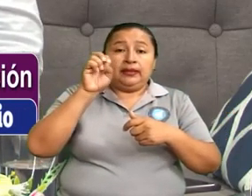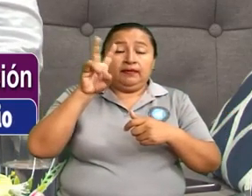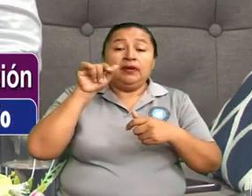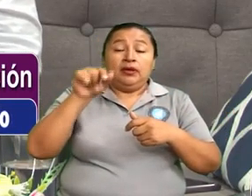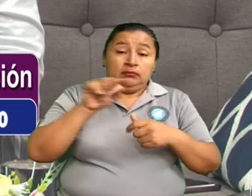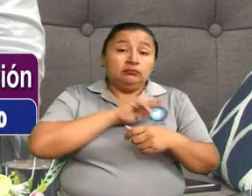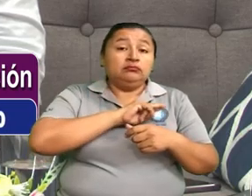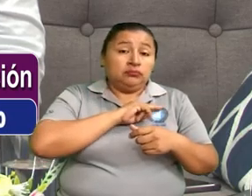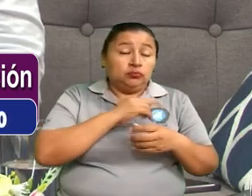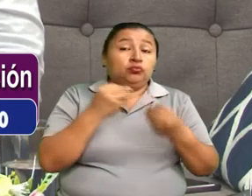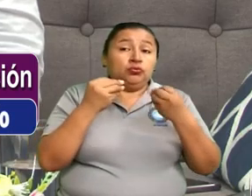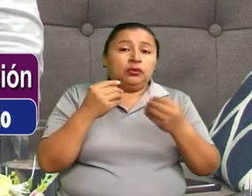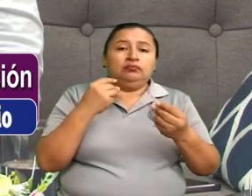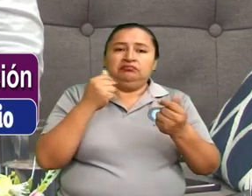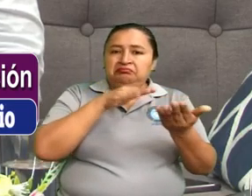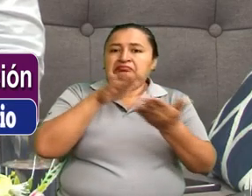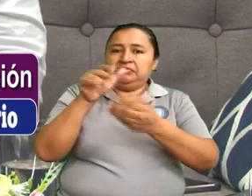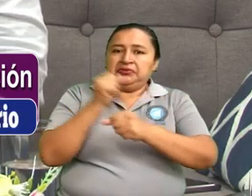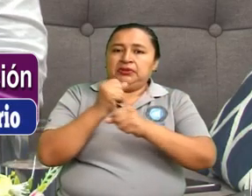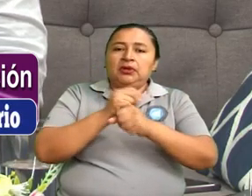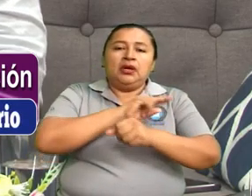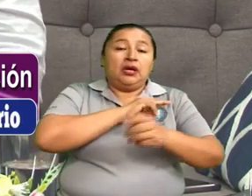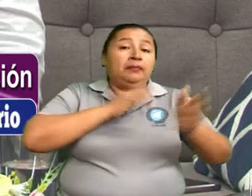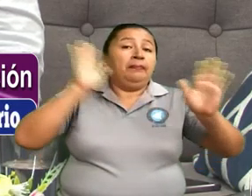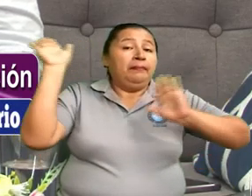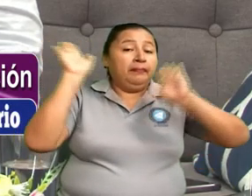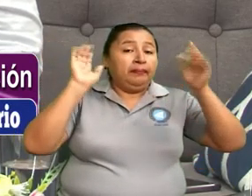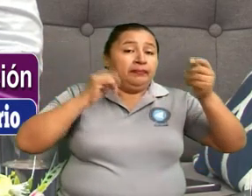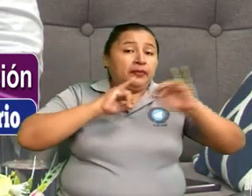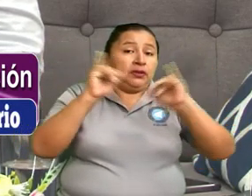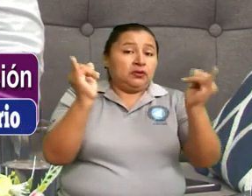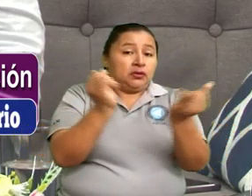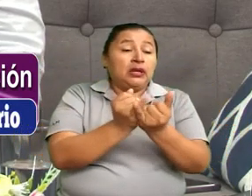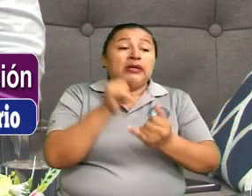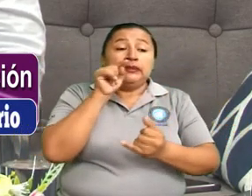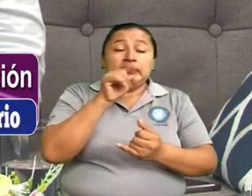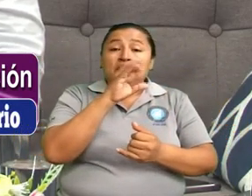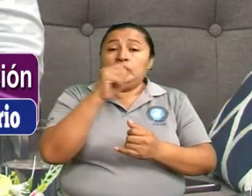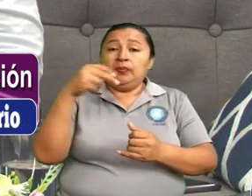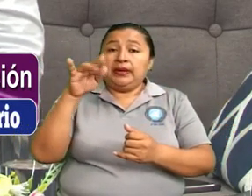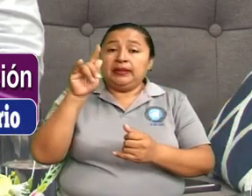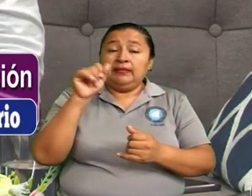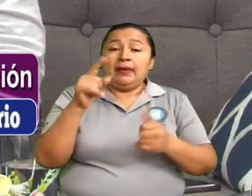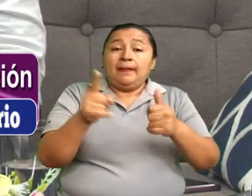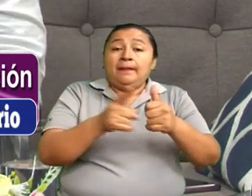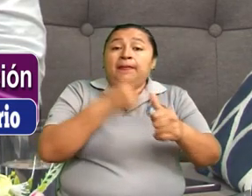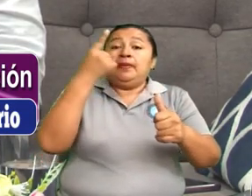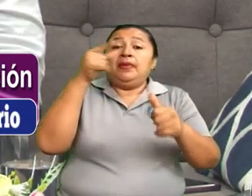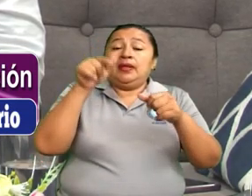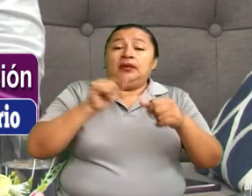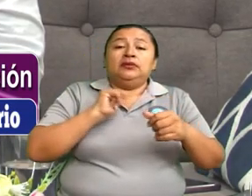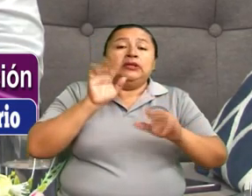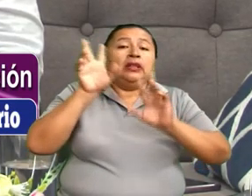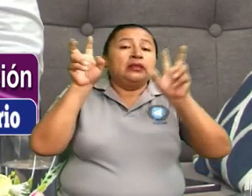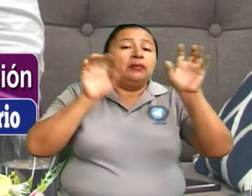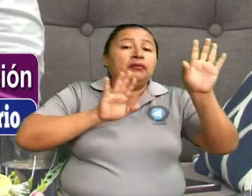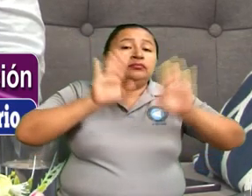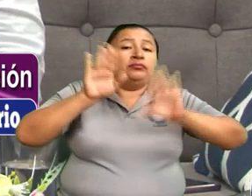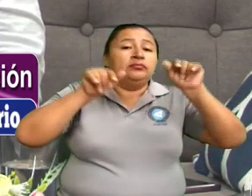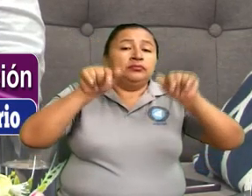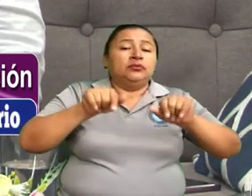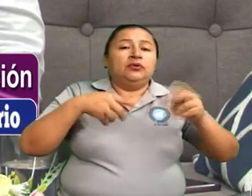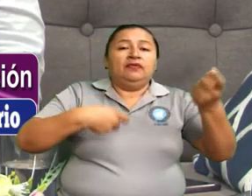tienen una gran productividad, que tienen mercados internacionales, entonces esas cooperativas van a ser las pioneras en todo este tema